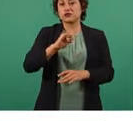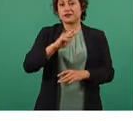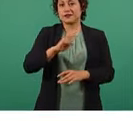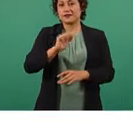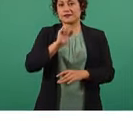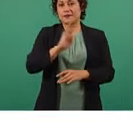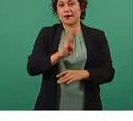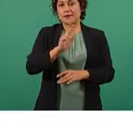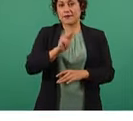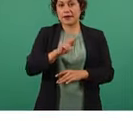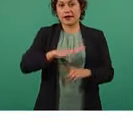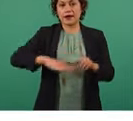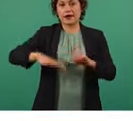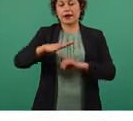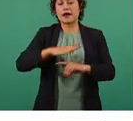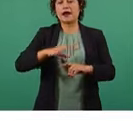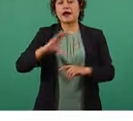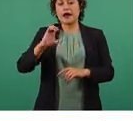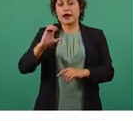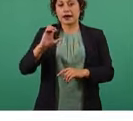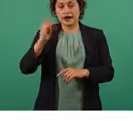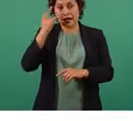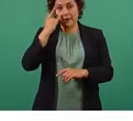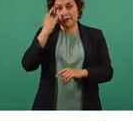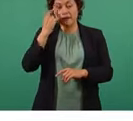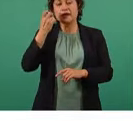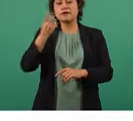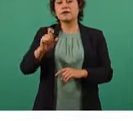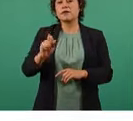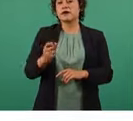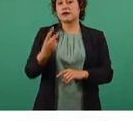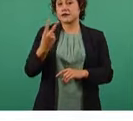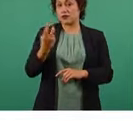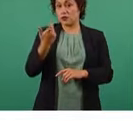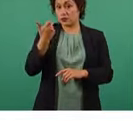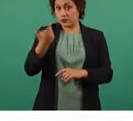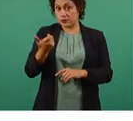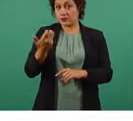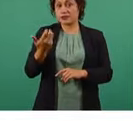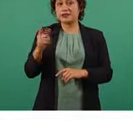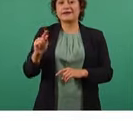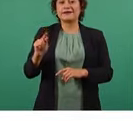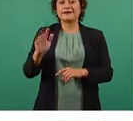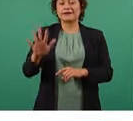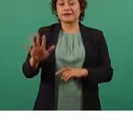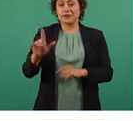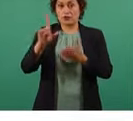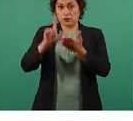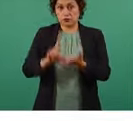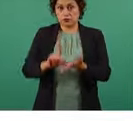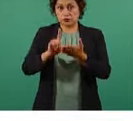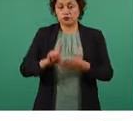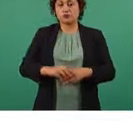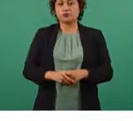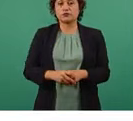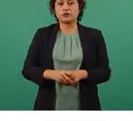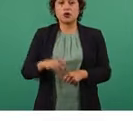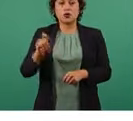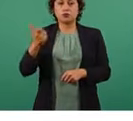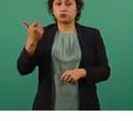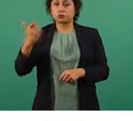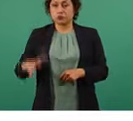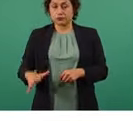en Champotón, Campeche, con un precio de 22 pesos con 65 centavos por litro. Mientras que el margen más bajo fue